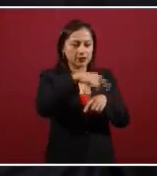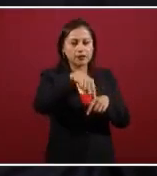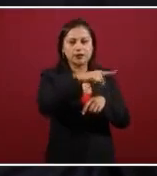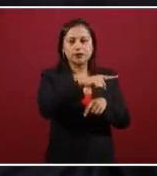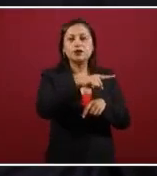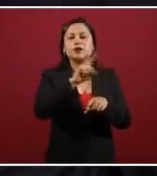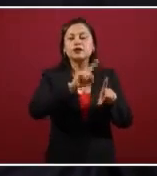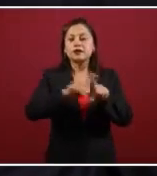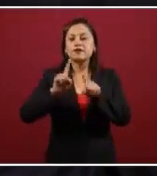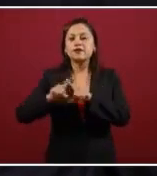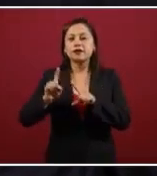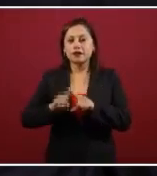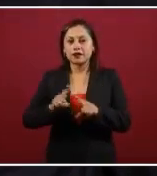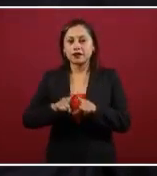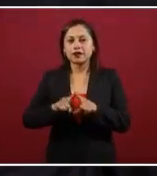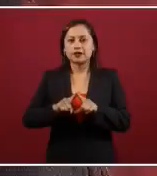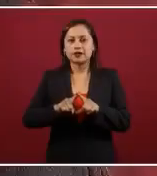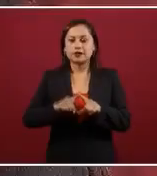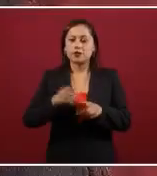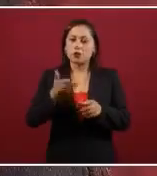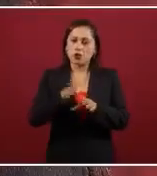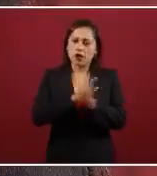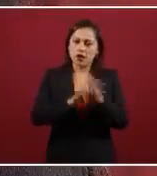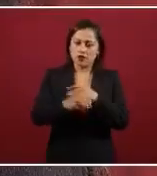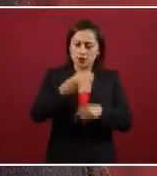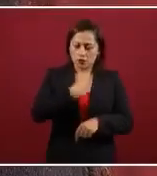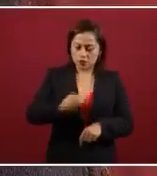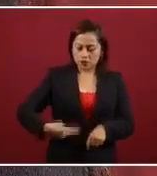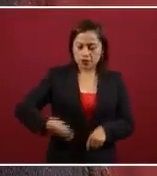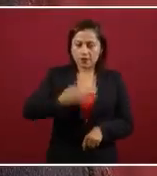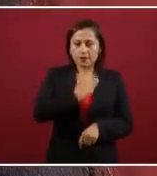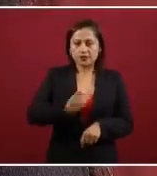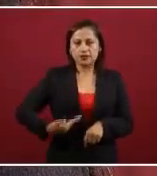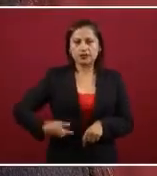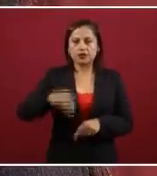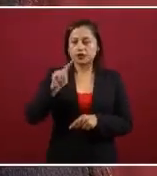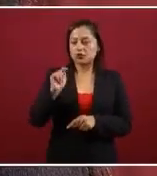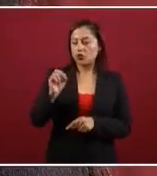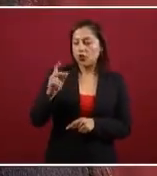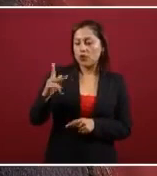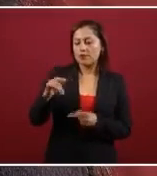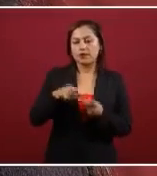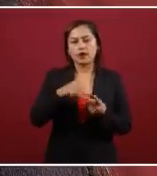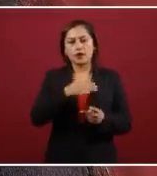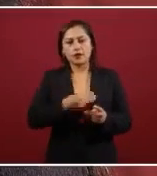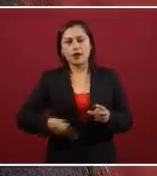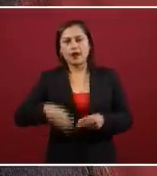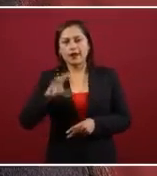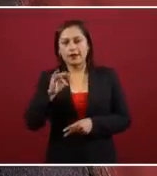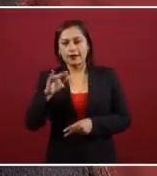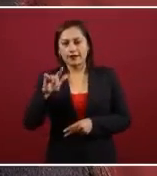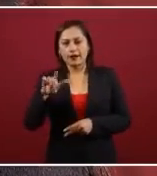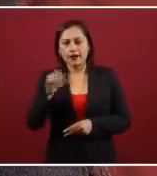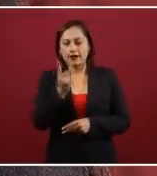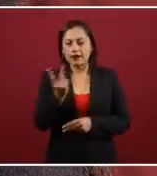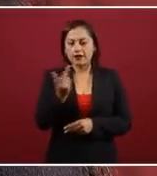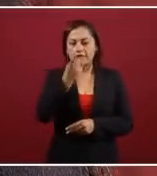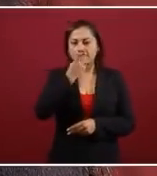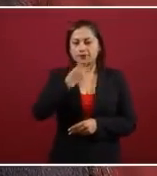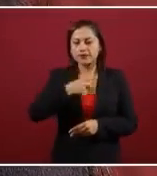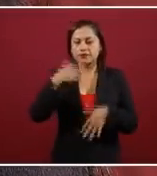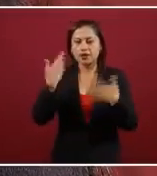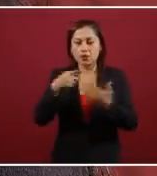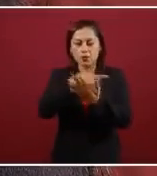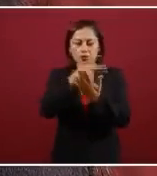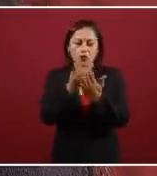por parte de la presidenta de Etopia, por parte del presidente de Canelas, que nos decían, Sembrando Vida está transformando acá y